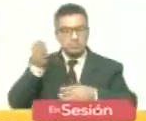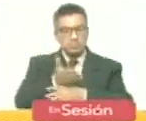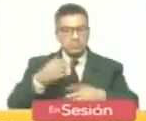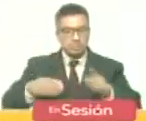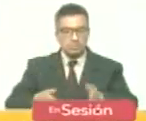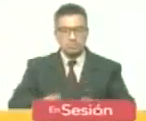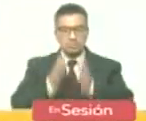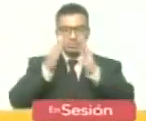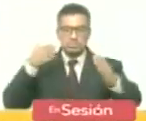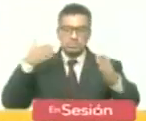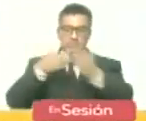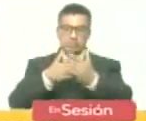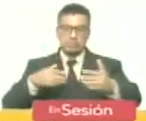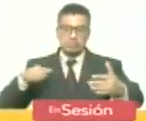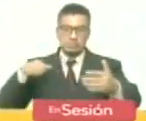Gemelas